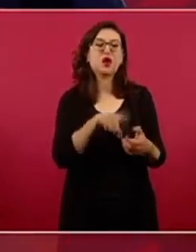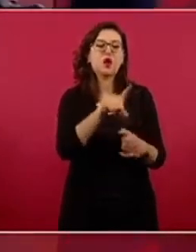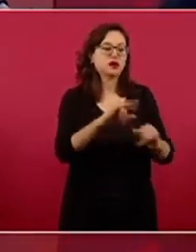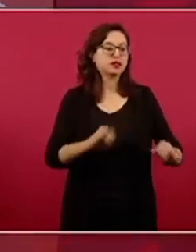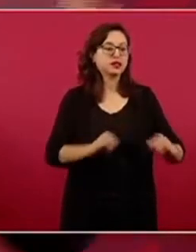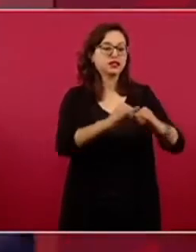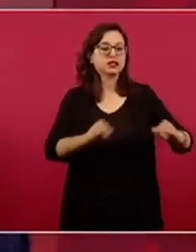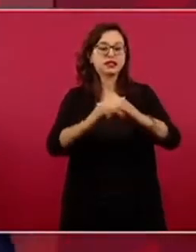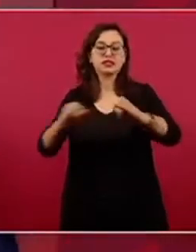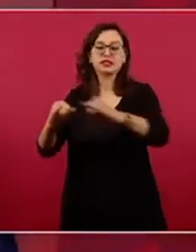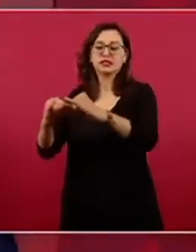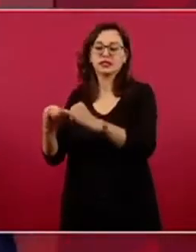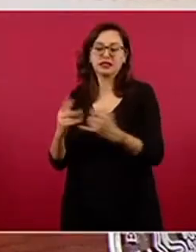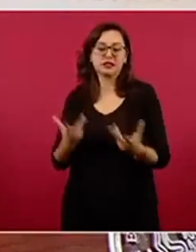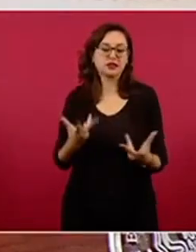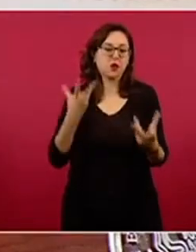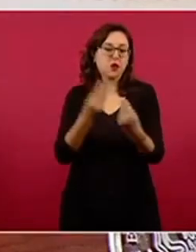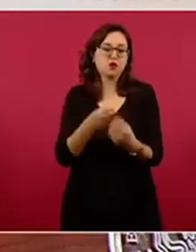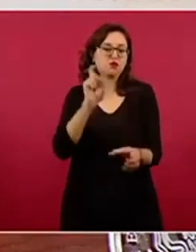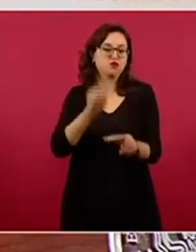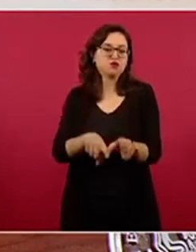de las corporaciones.